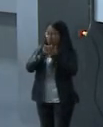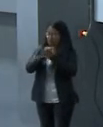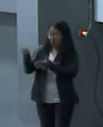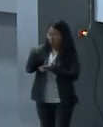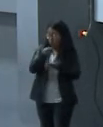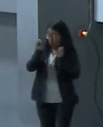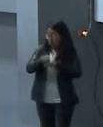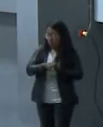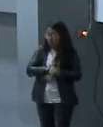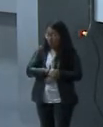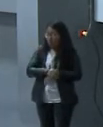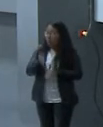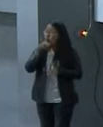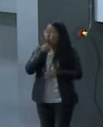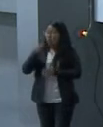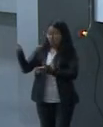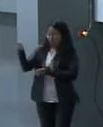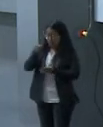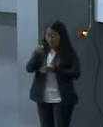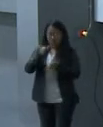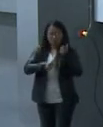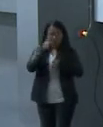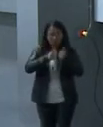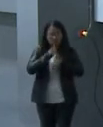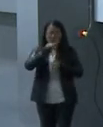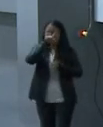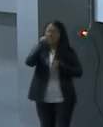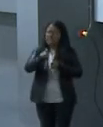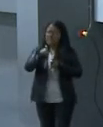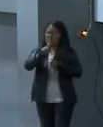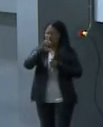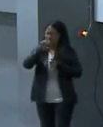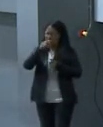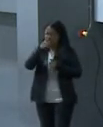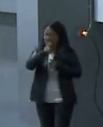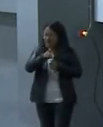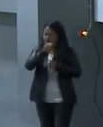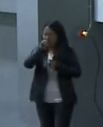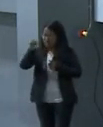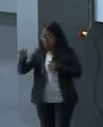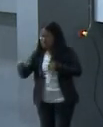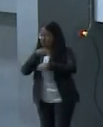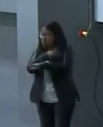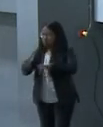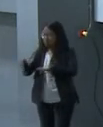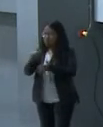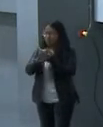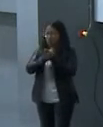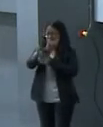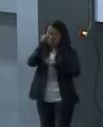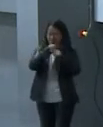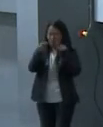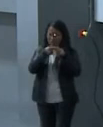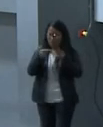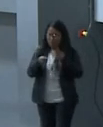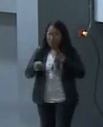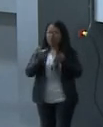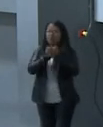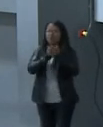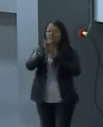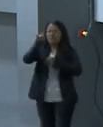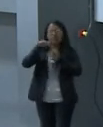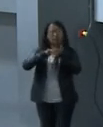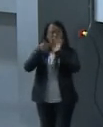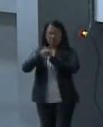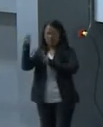inicial. ¿Cuál era el presupuesto? Y nos lo pueden aclarar. Hablaban de 600 millones, ¿sí?, por semana. Entonces, igual estamos hablando del orden de 1.800